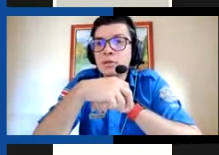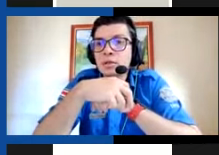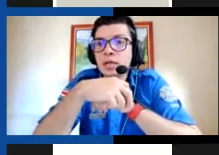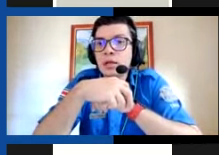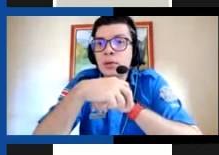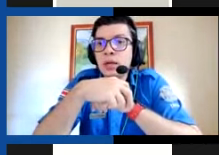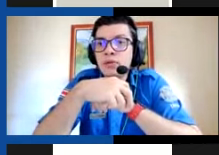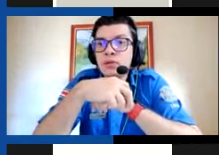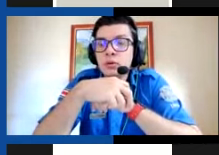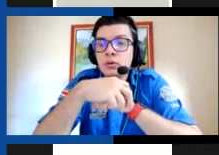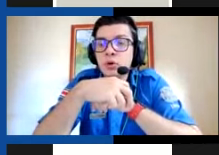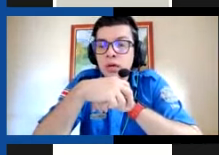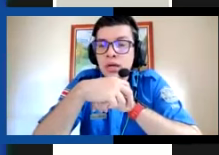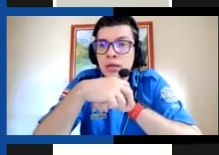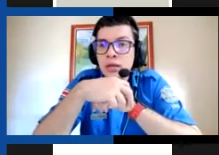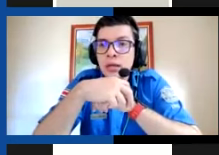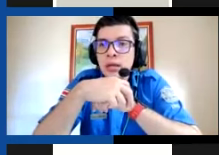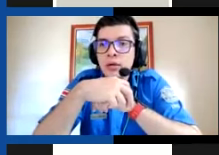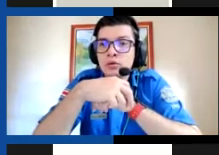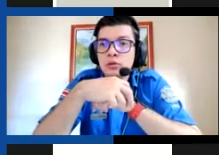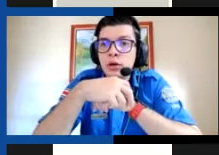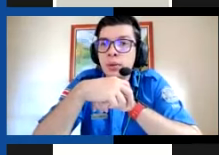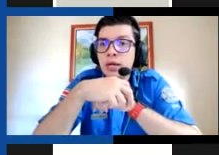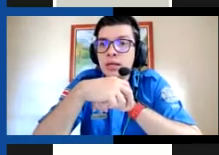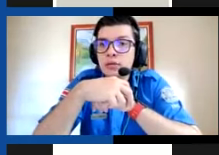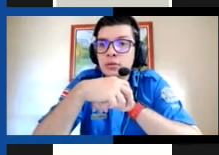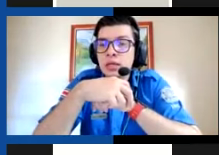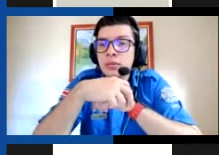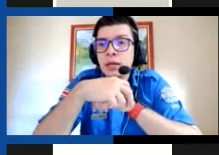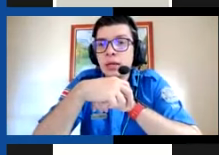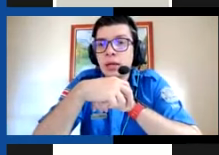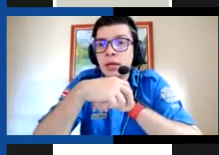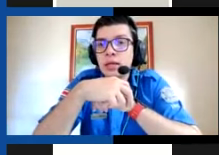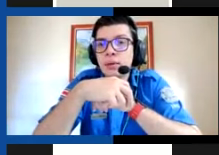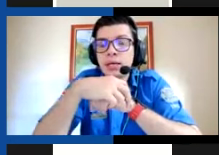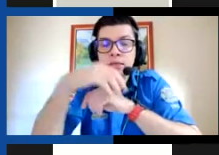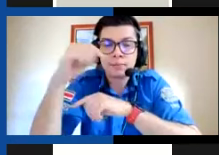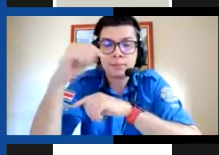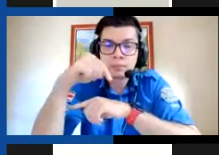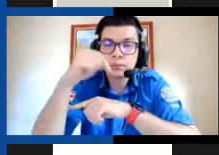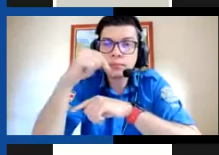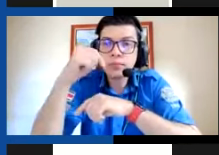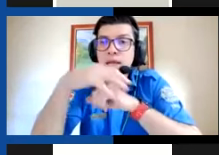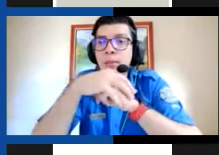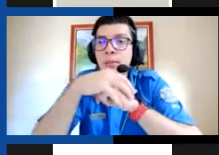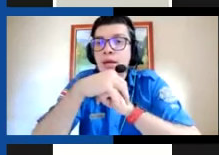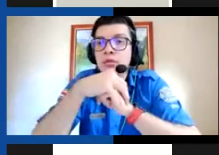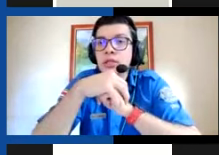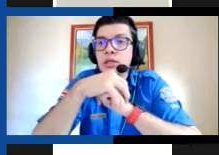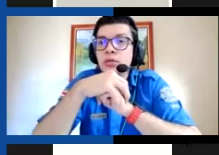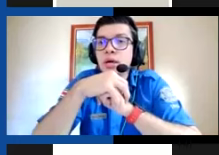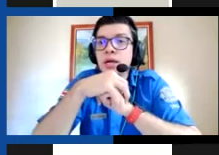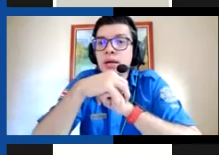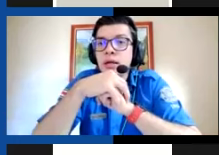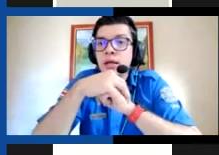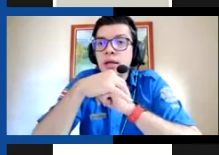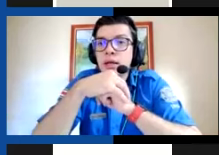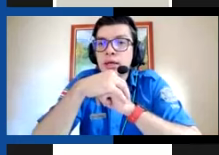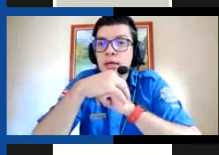Pero si usted en un edificio logra construirlo para eso, también el tema es que podría conseguir un